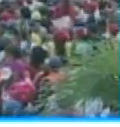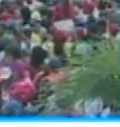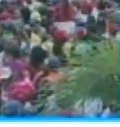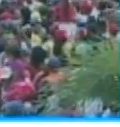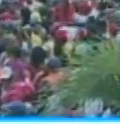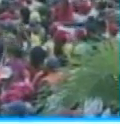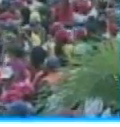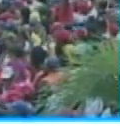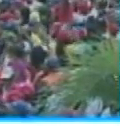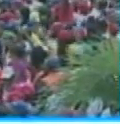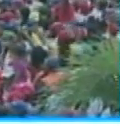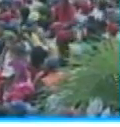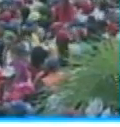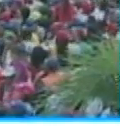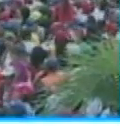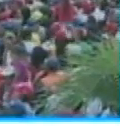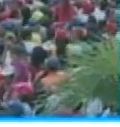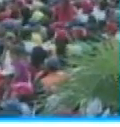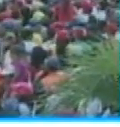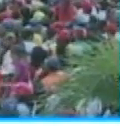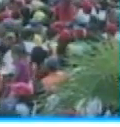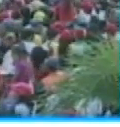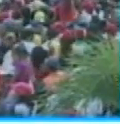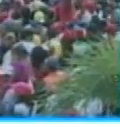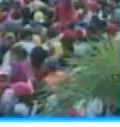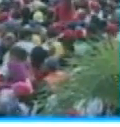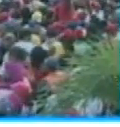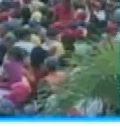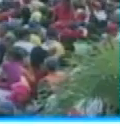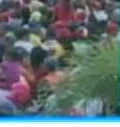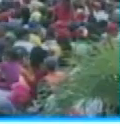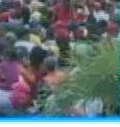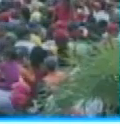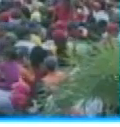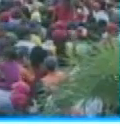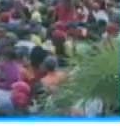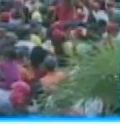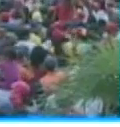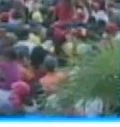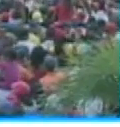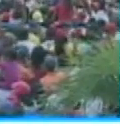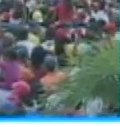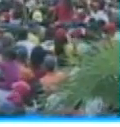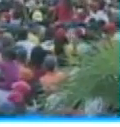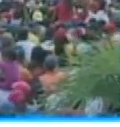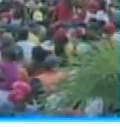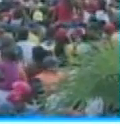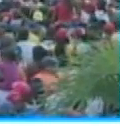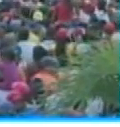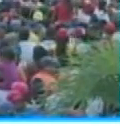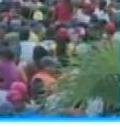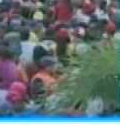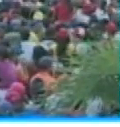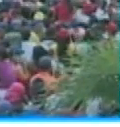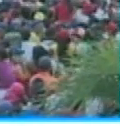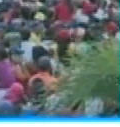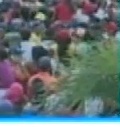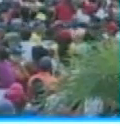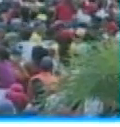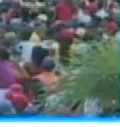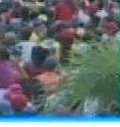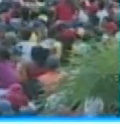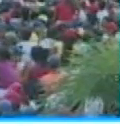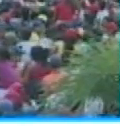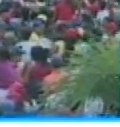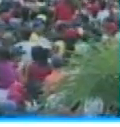marcha. Mañana jueves 27 de julio, vamos para la Avenida Bolívar, al cierre histórico